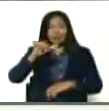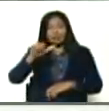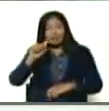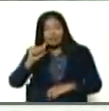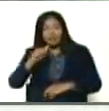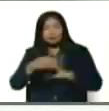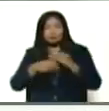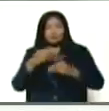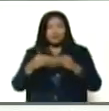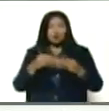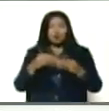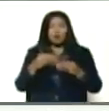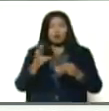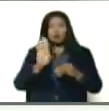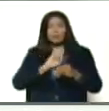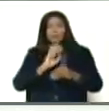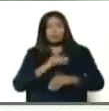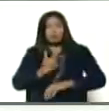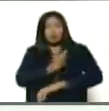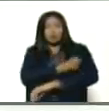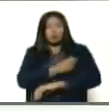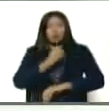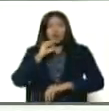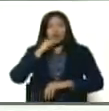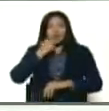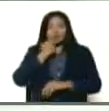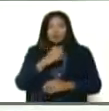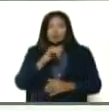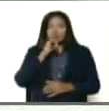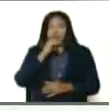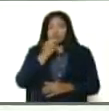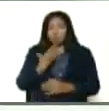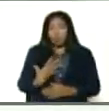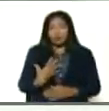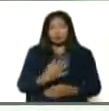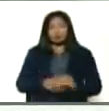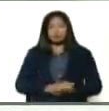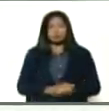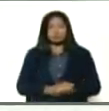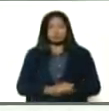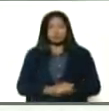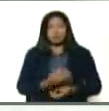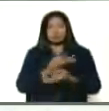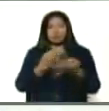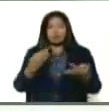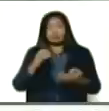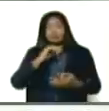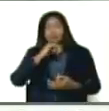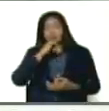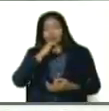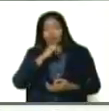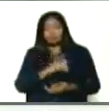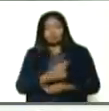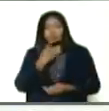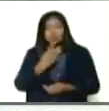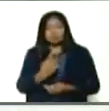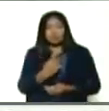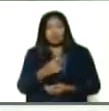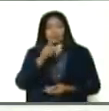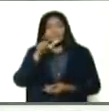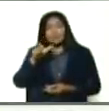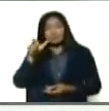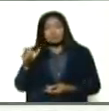creador del Sputnik V, con una noticia muy buena, una tremenda noticia, que dice que las